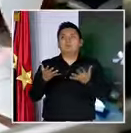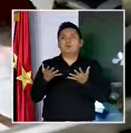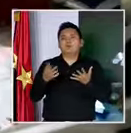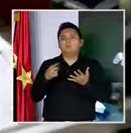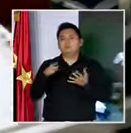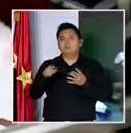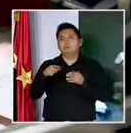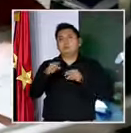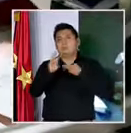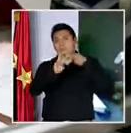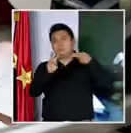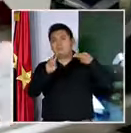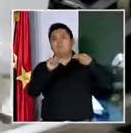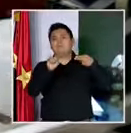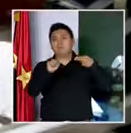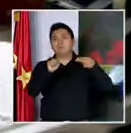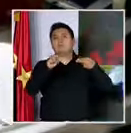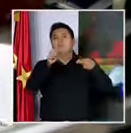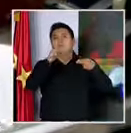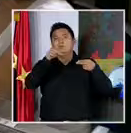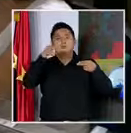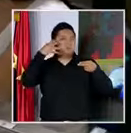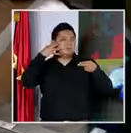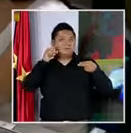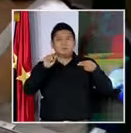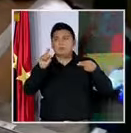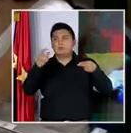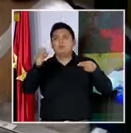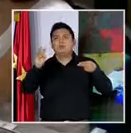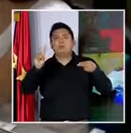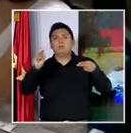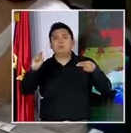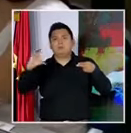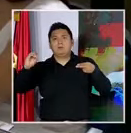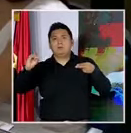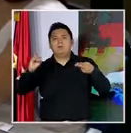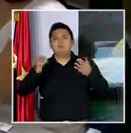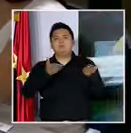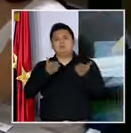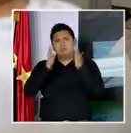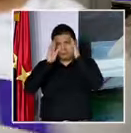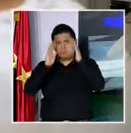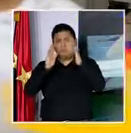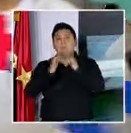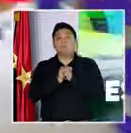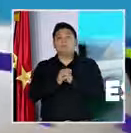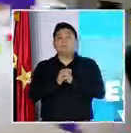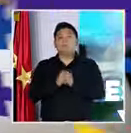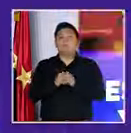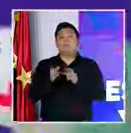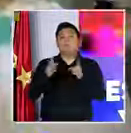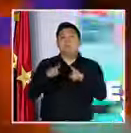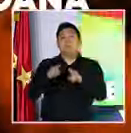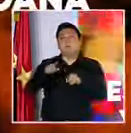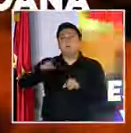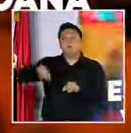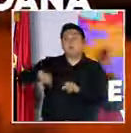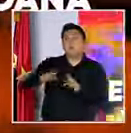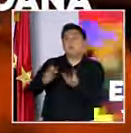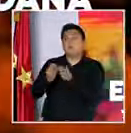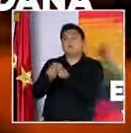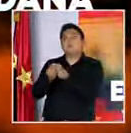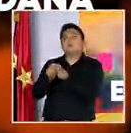electrónica en www.nortedesantander.gov.com. A través de la Escuela de Gestión Pública y Participación